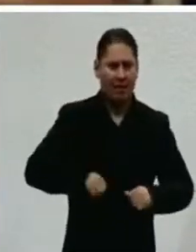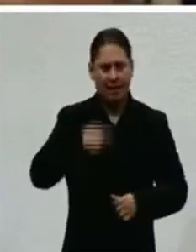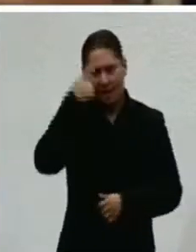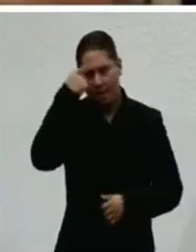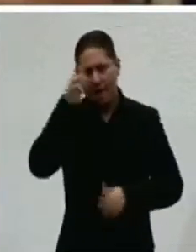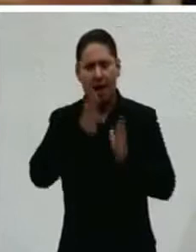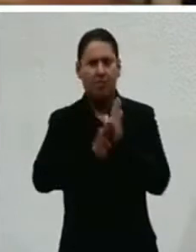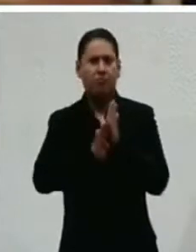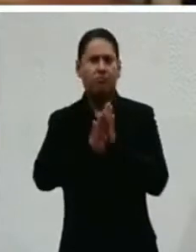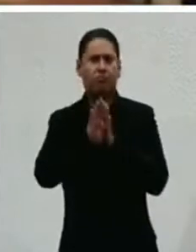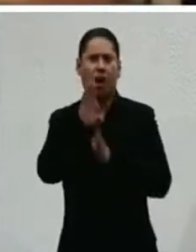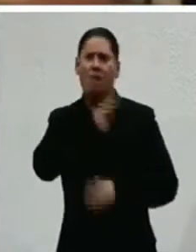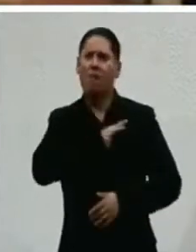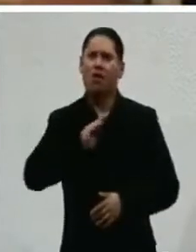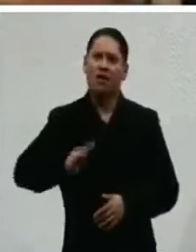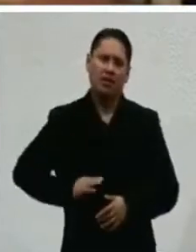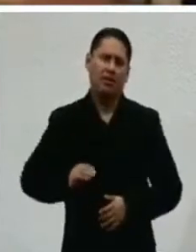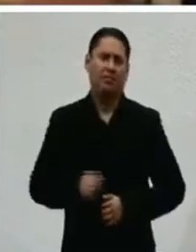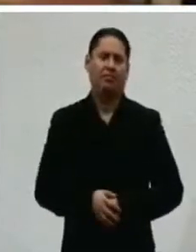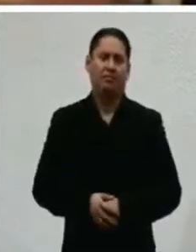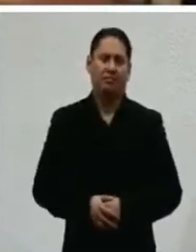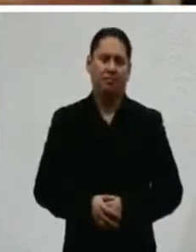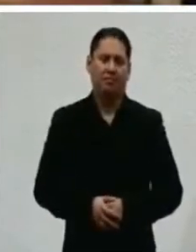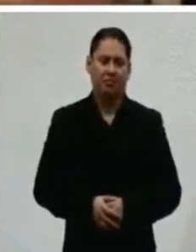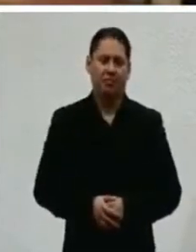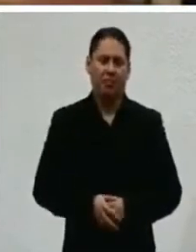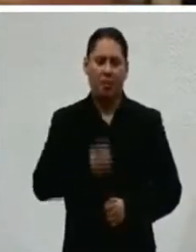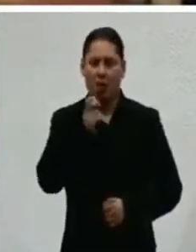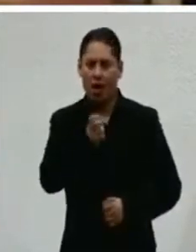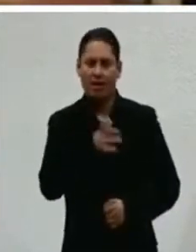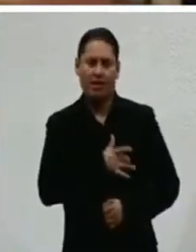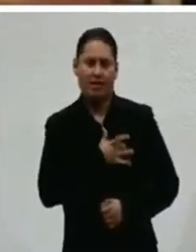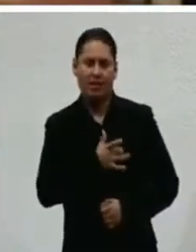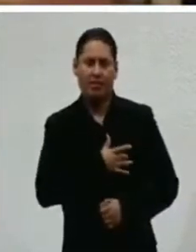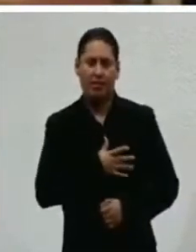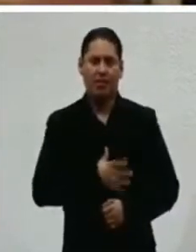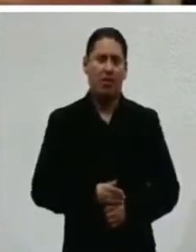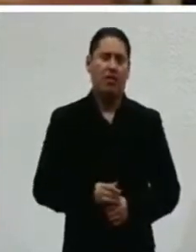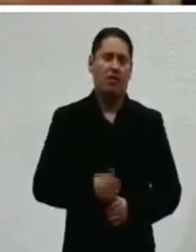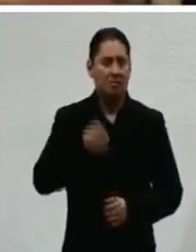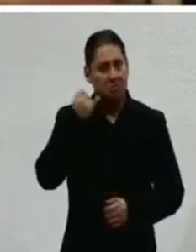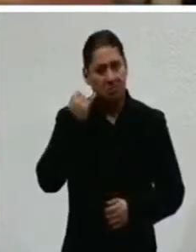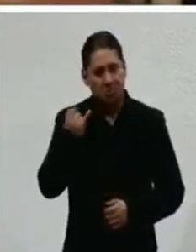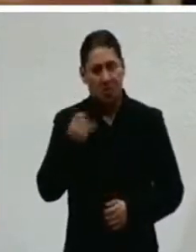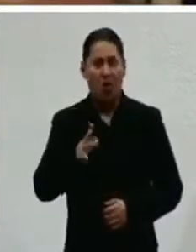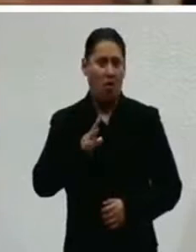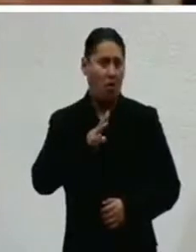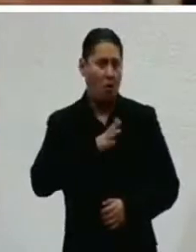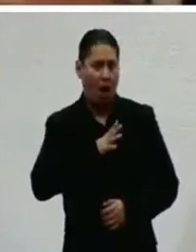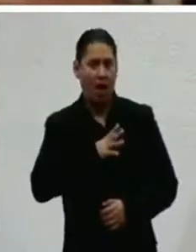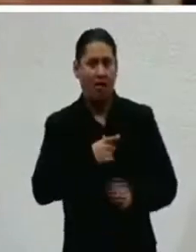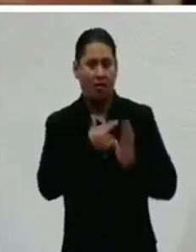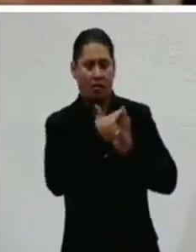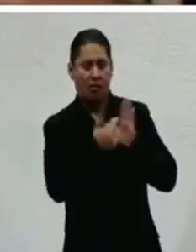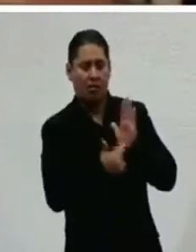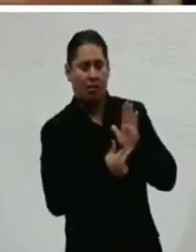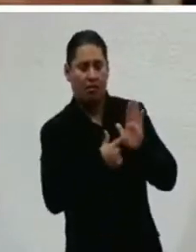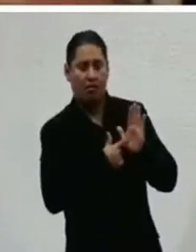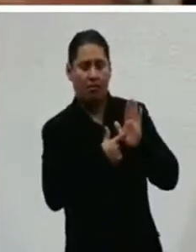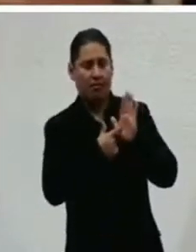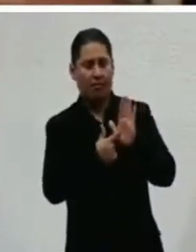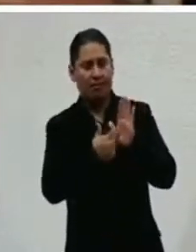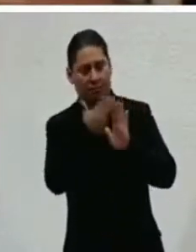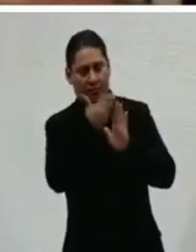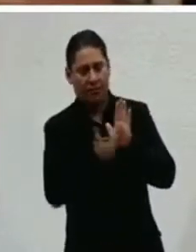desarrollo integral de su municipio. En tal sentido, al no estar claros o explícitos los objetivos estratégicos